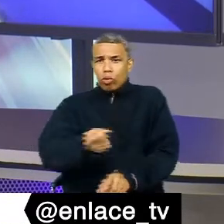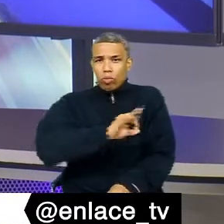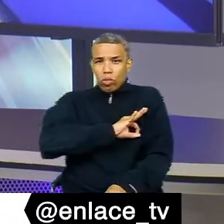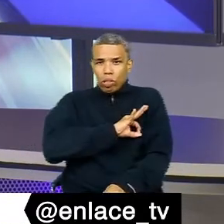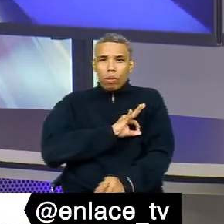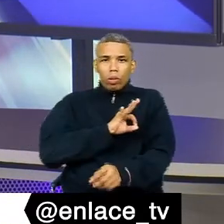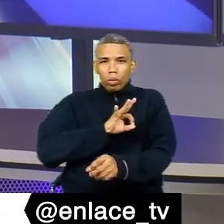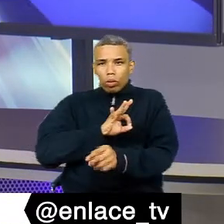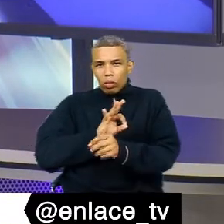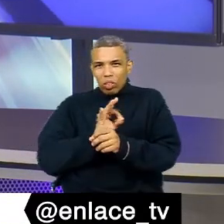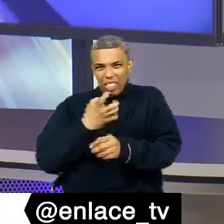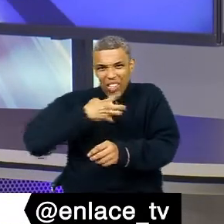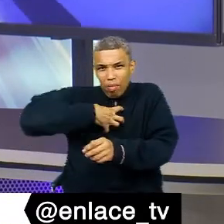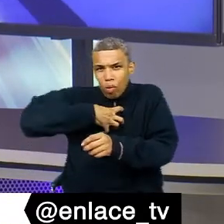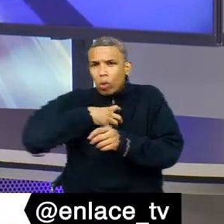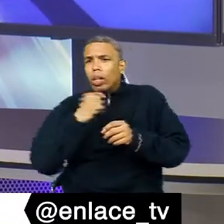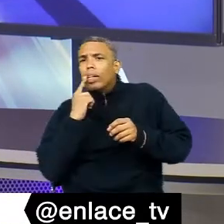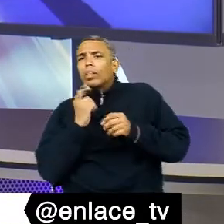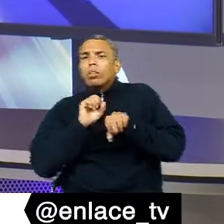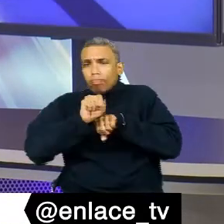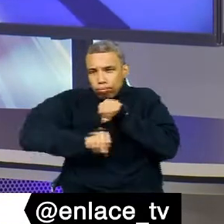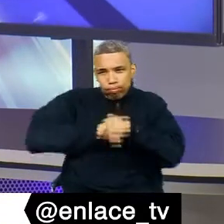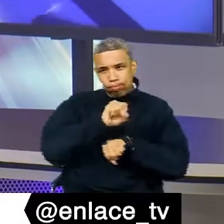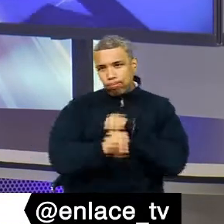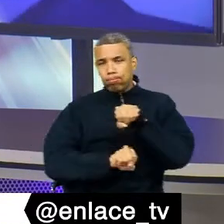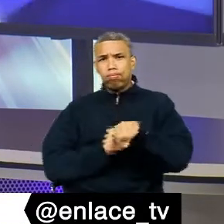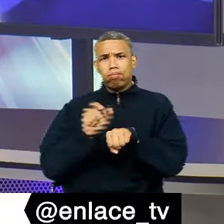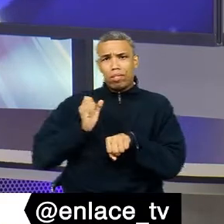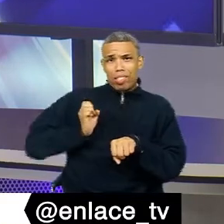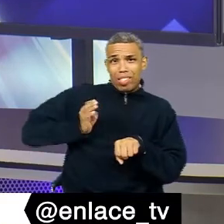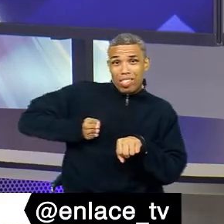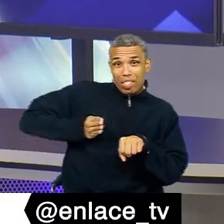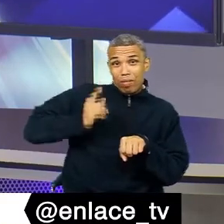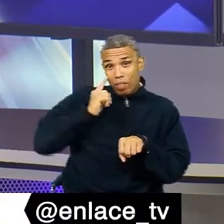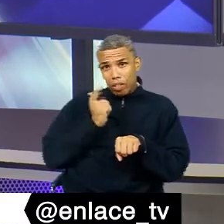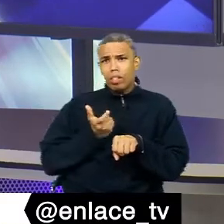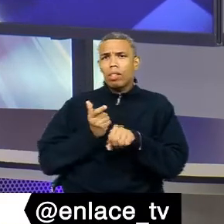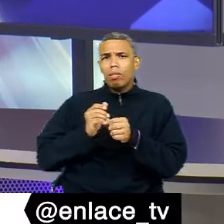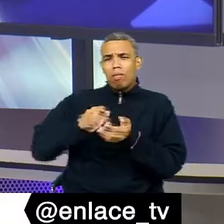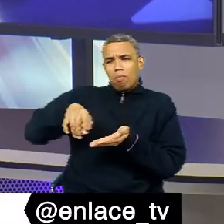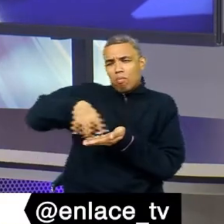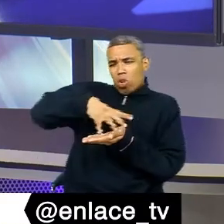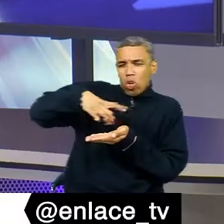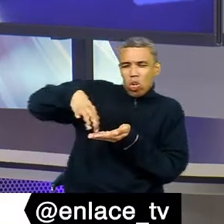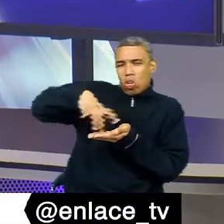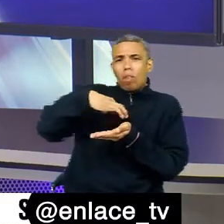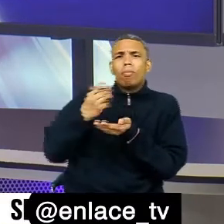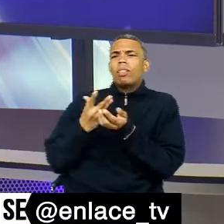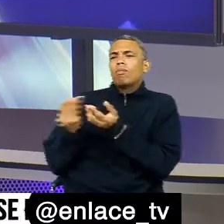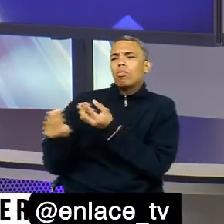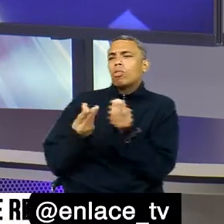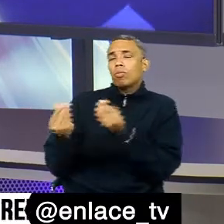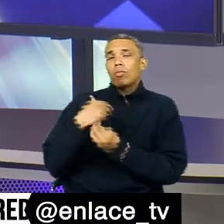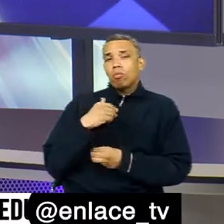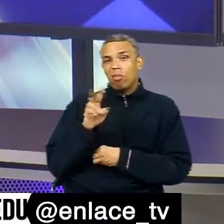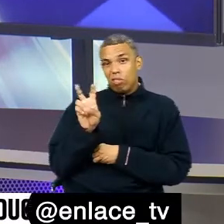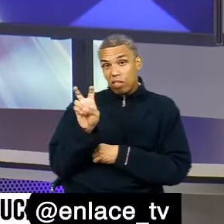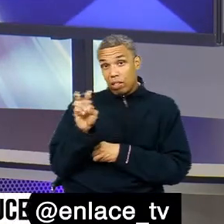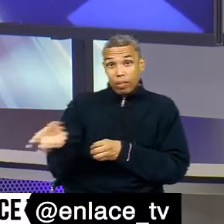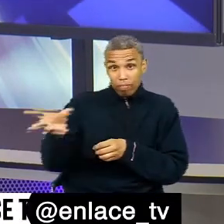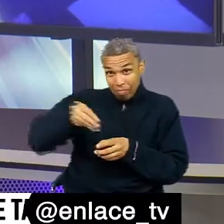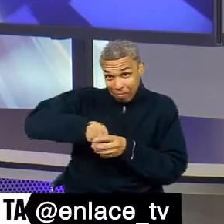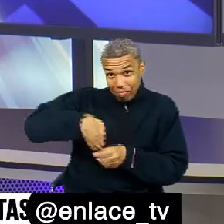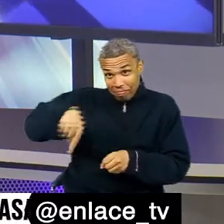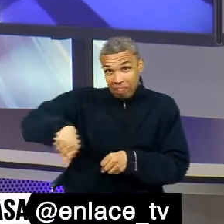Se espera la participación de 7 clubes de la ciudad y el departamento en esta competencia que se cumplirá en la pista municipal de la